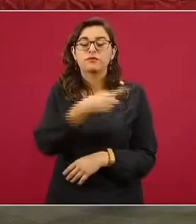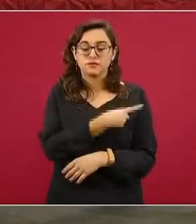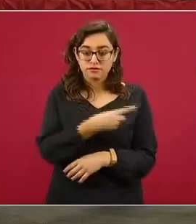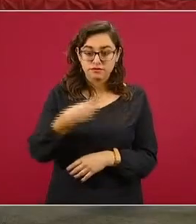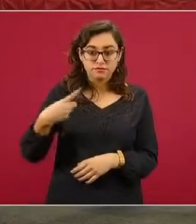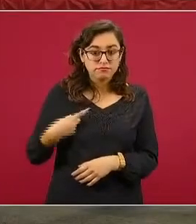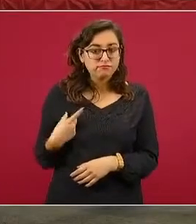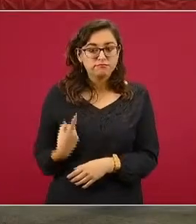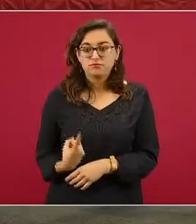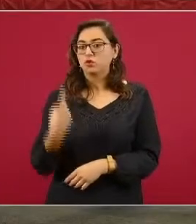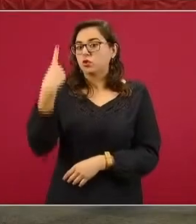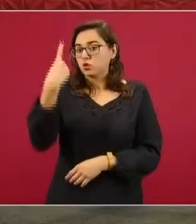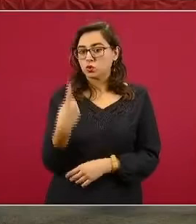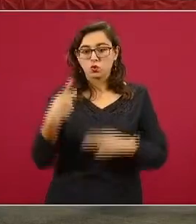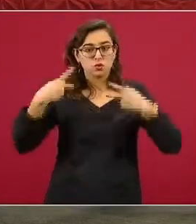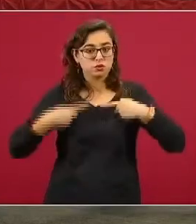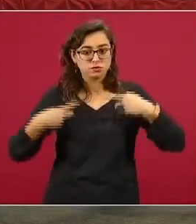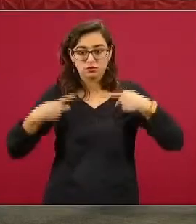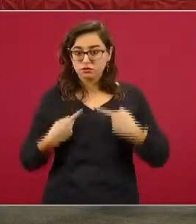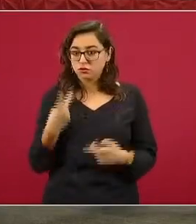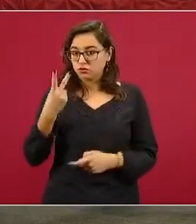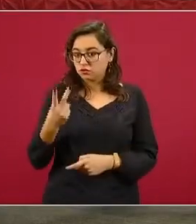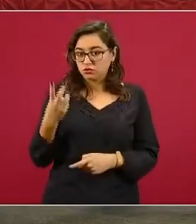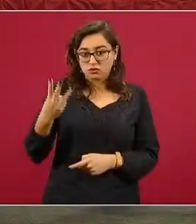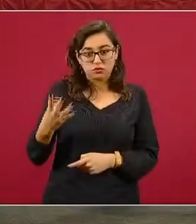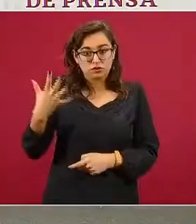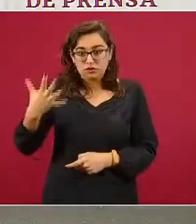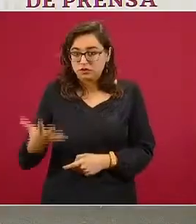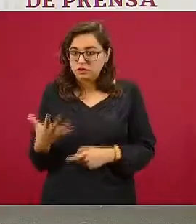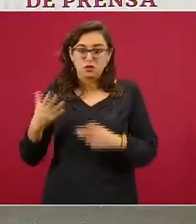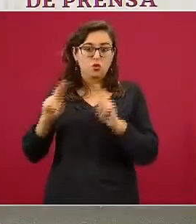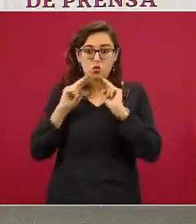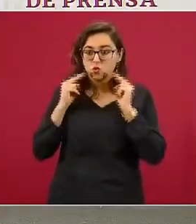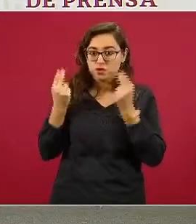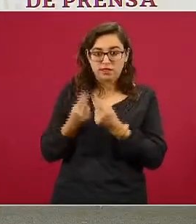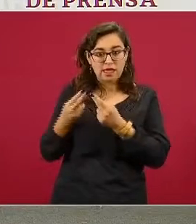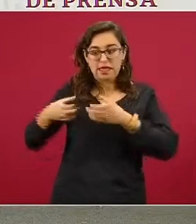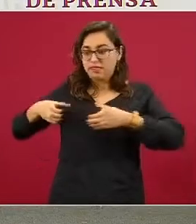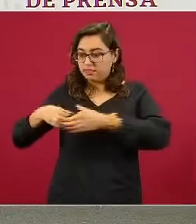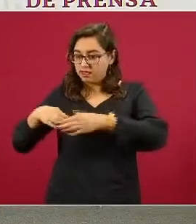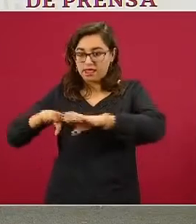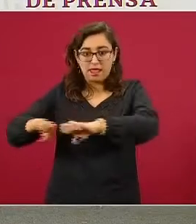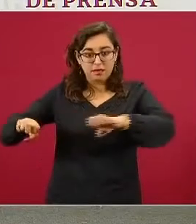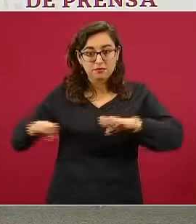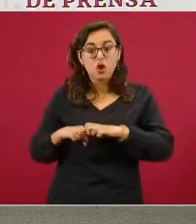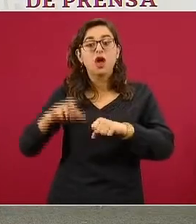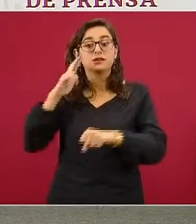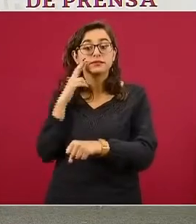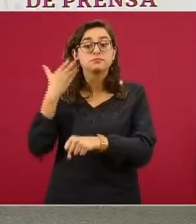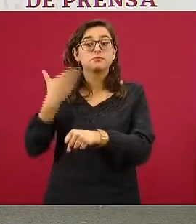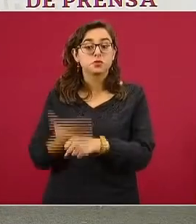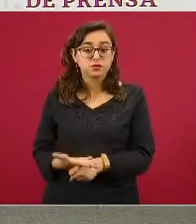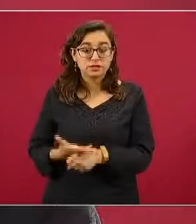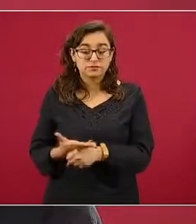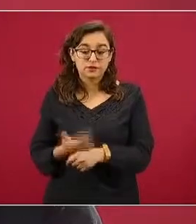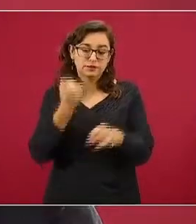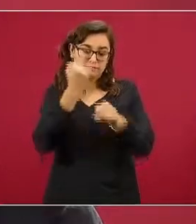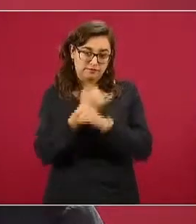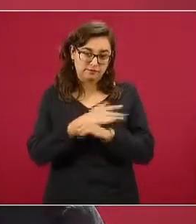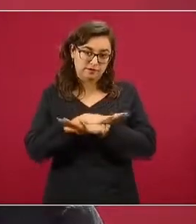haber alguien, una persona, 2, 3, 5, una unidad técnica responsable de